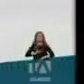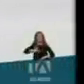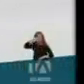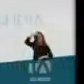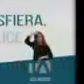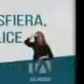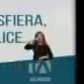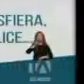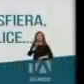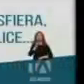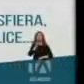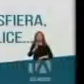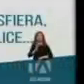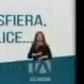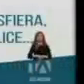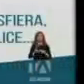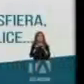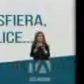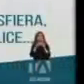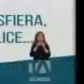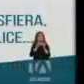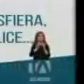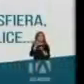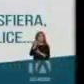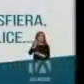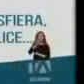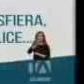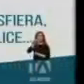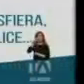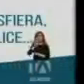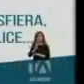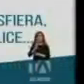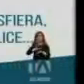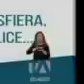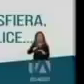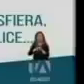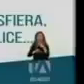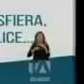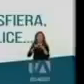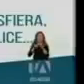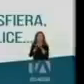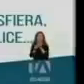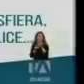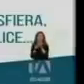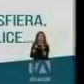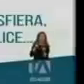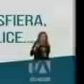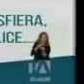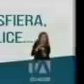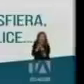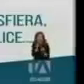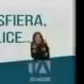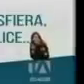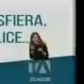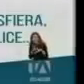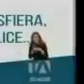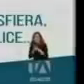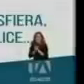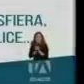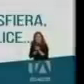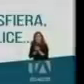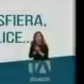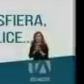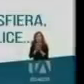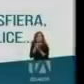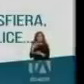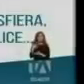artículo 317 del COIP establece como responsable de lavado de activos a la persona que en forma directa o indirecta tenga, adquiera,